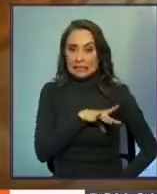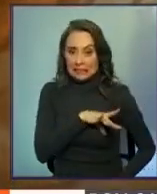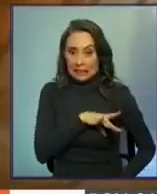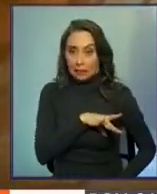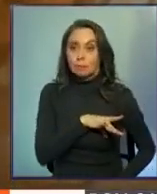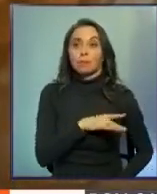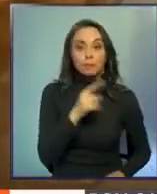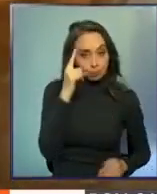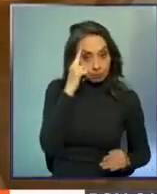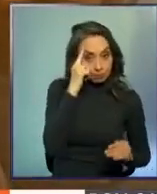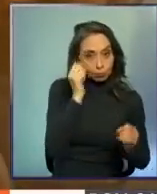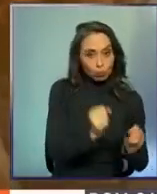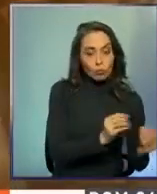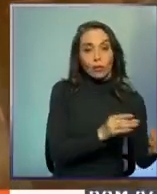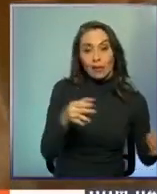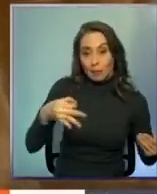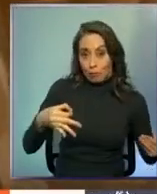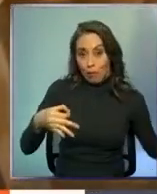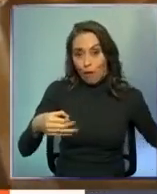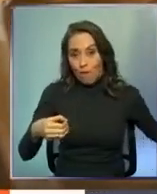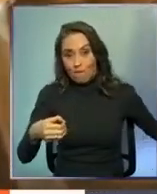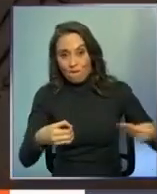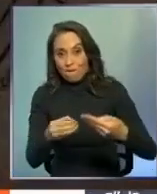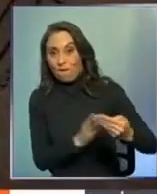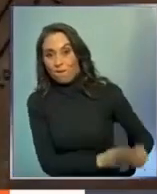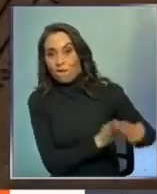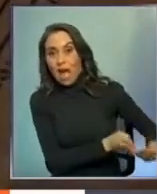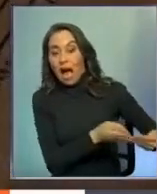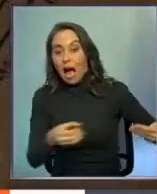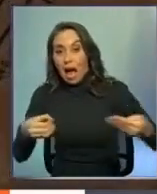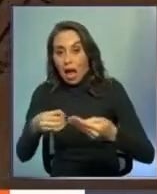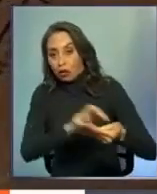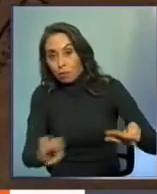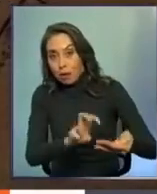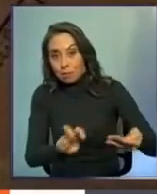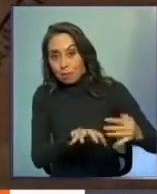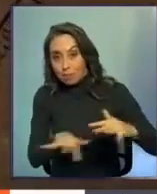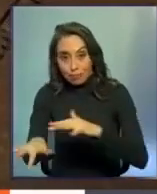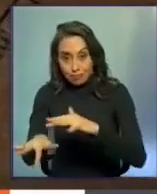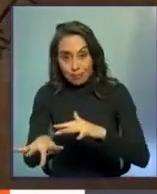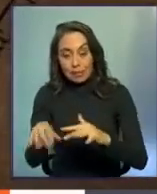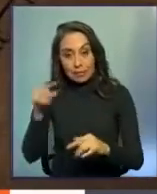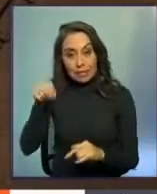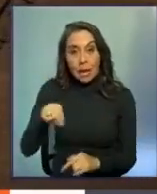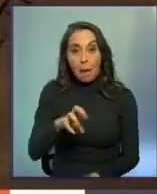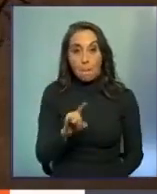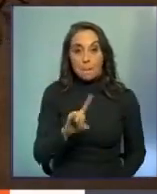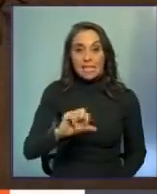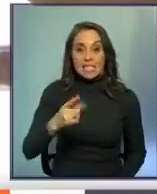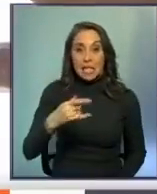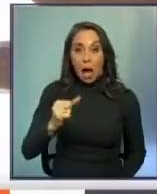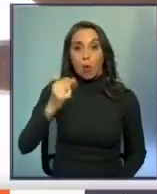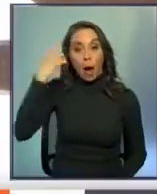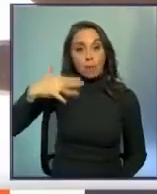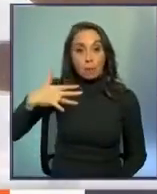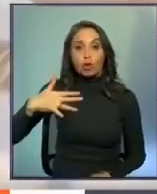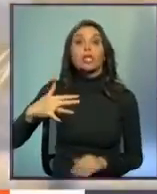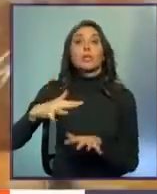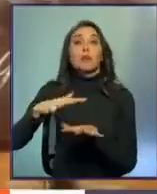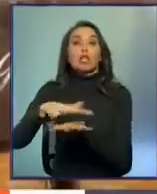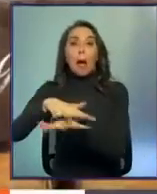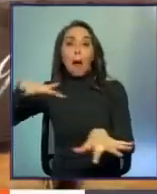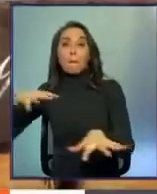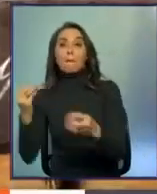era una prueba de fuego. Aparte de su ubicación estratégica para cortar al ejército enemigo,